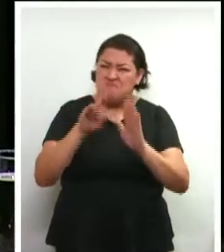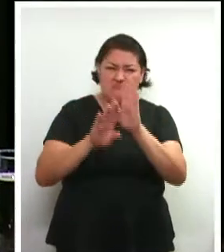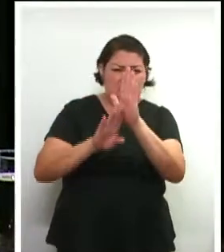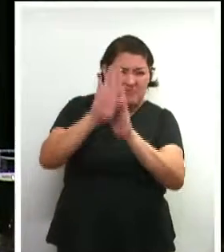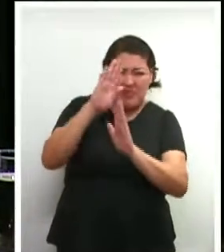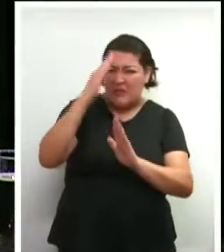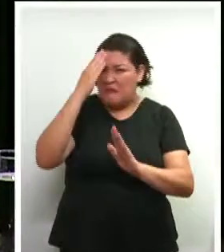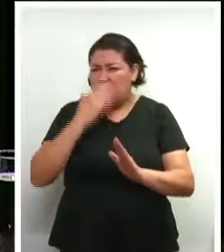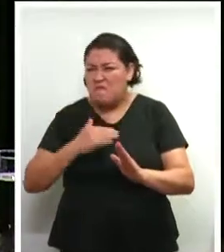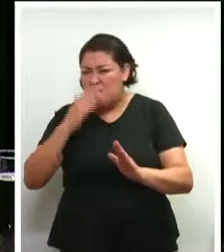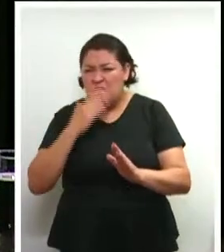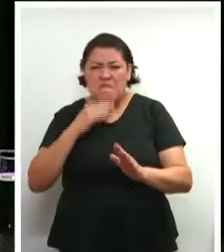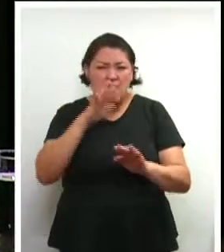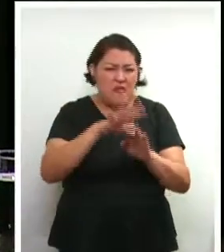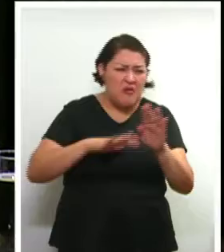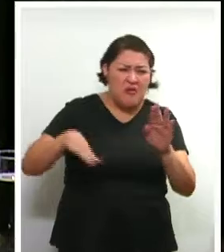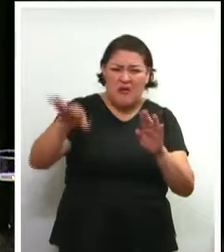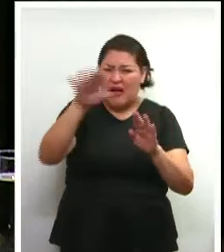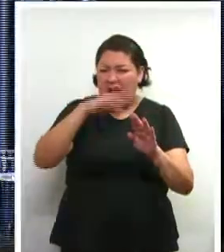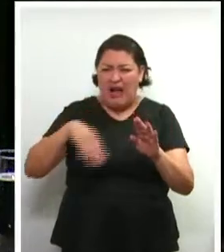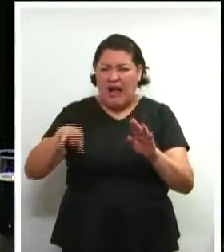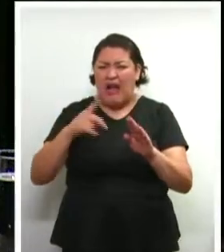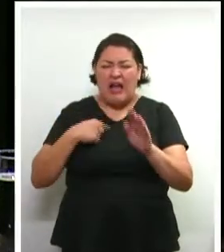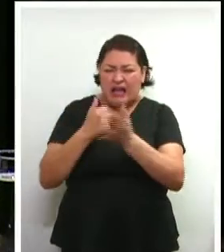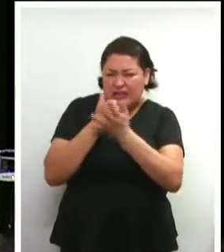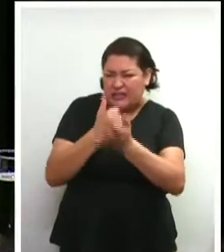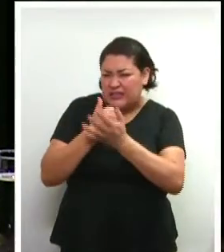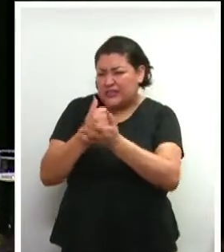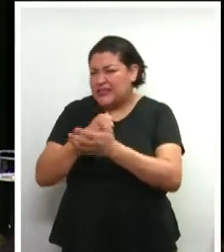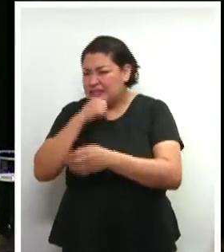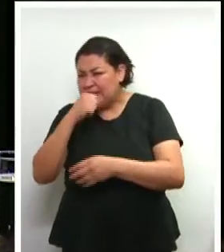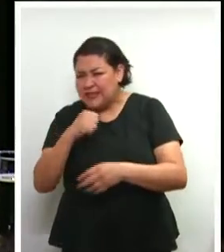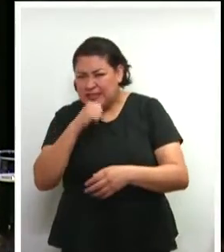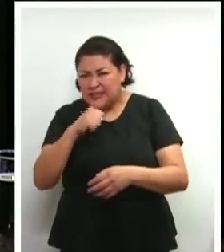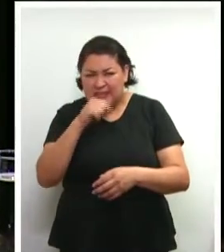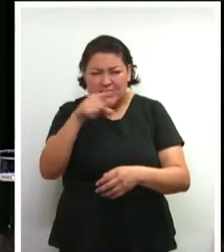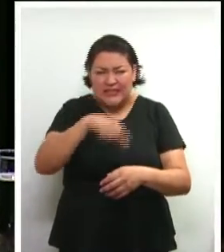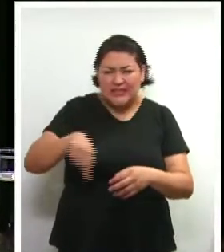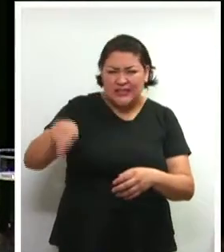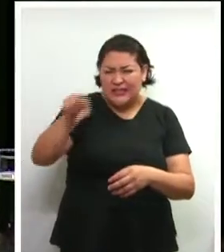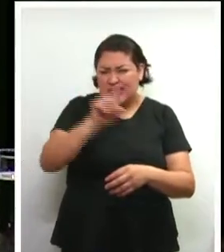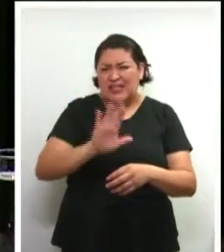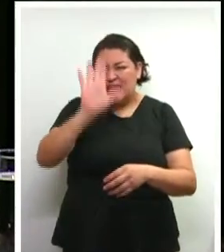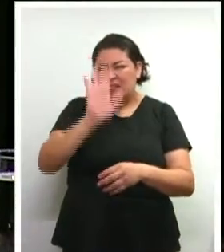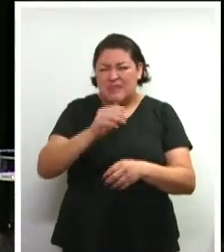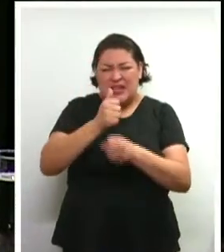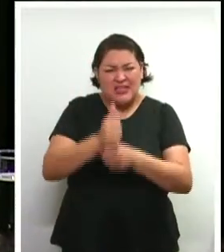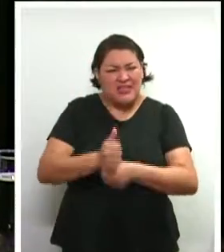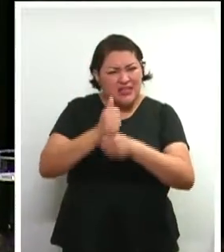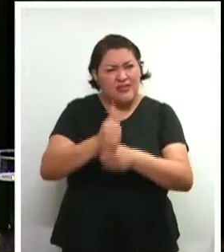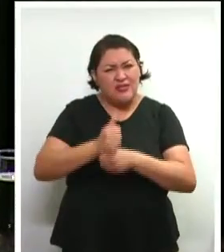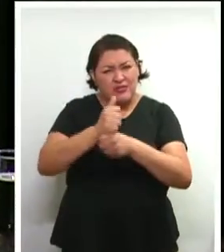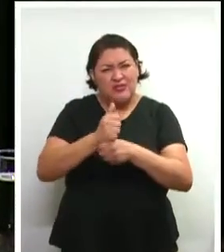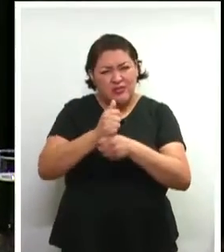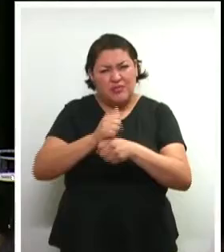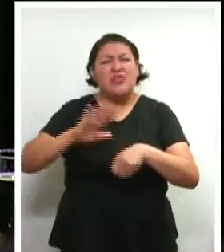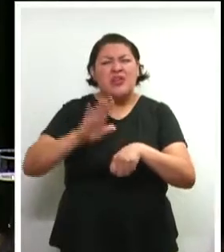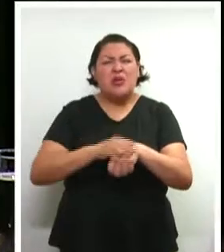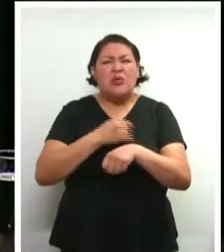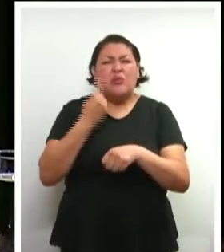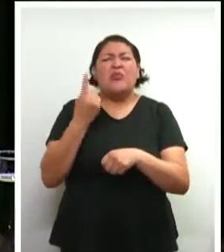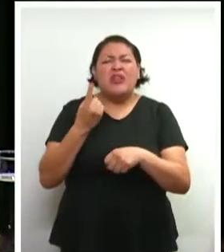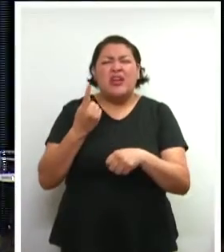país que sabemos que podemos tener, pero que hoy está en terapia intensiva a causa de 2 males